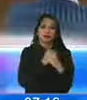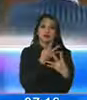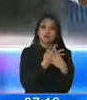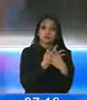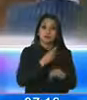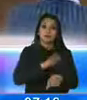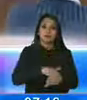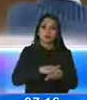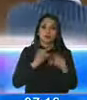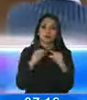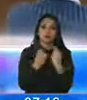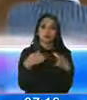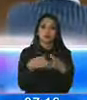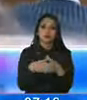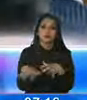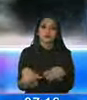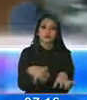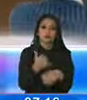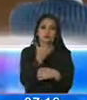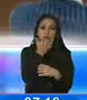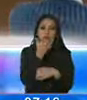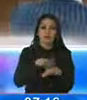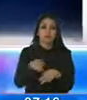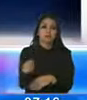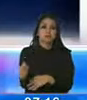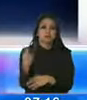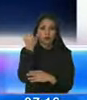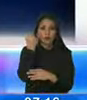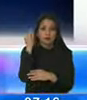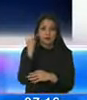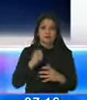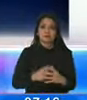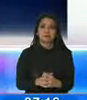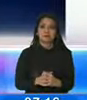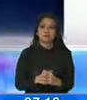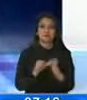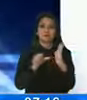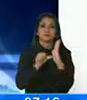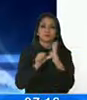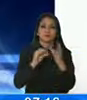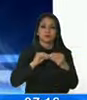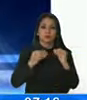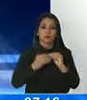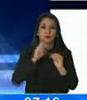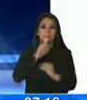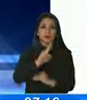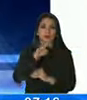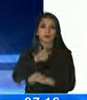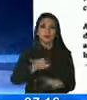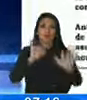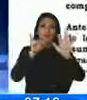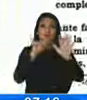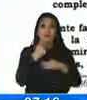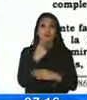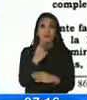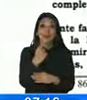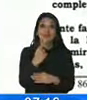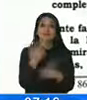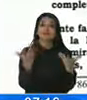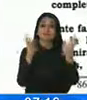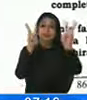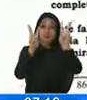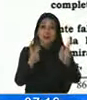por el delito de asociación ilícita en el grado de autor. El artículo 146 de la Carta Magna menciona que se